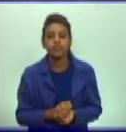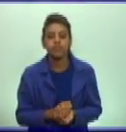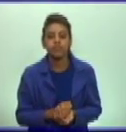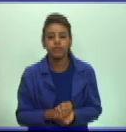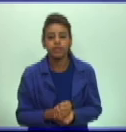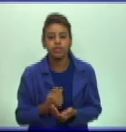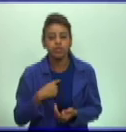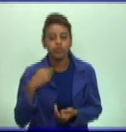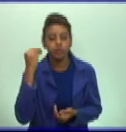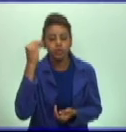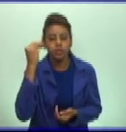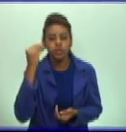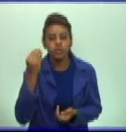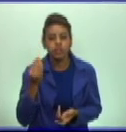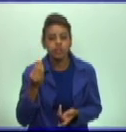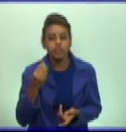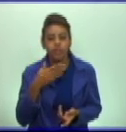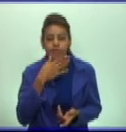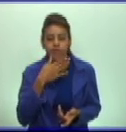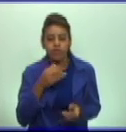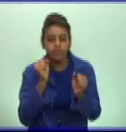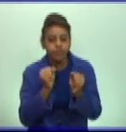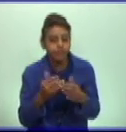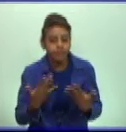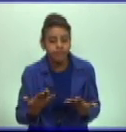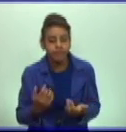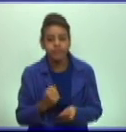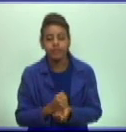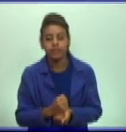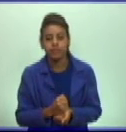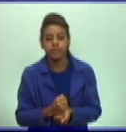Yo creo que Fidel lo que nos deja sobre todo es una